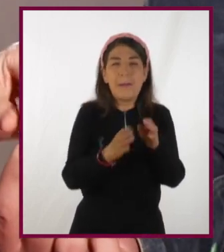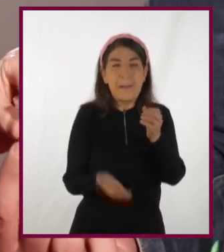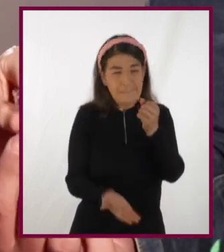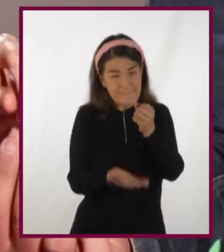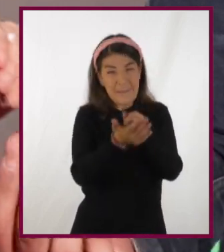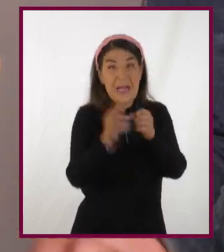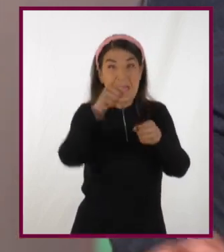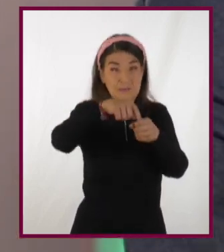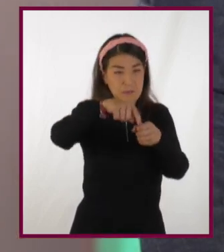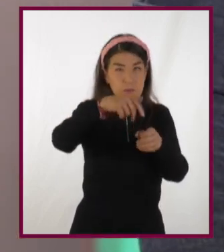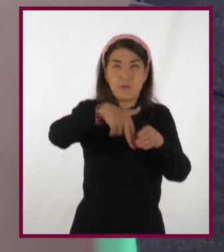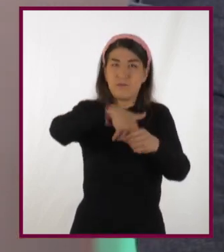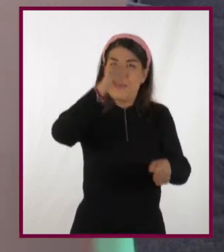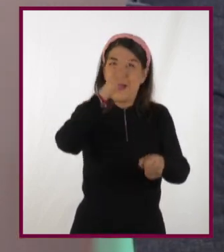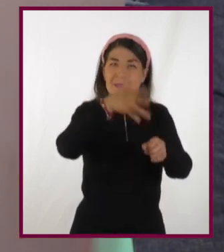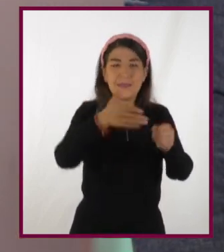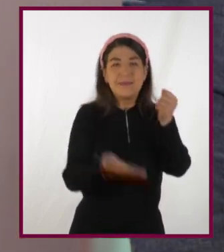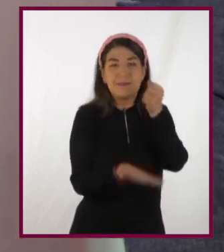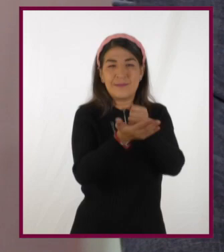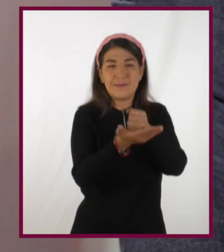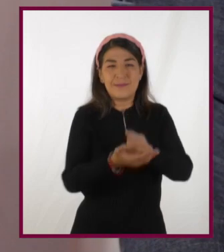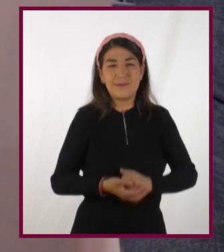es.